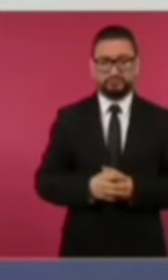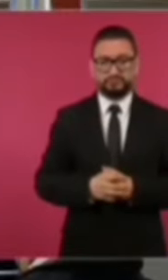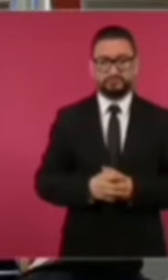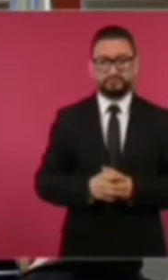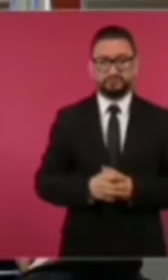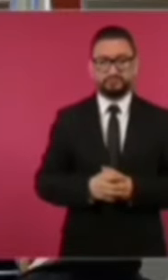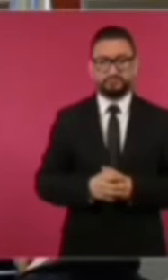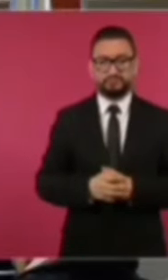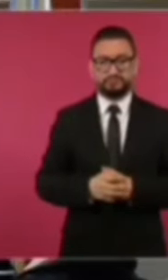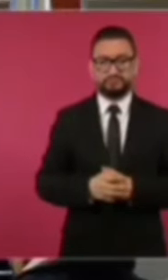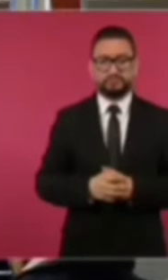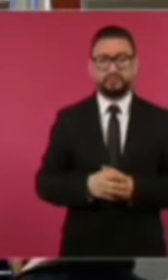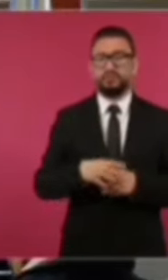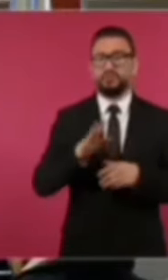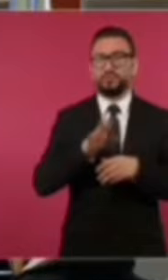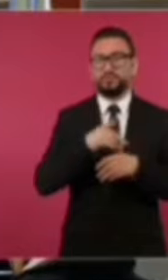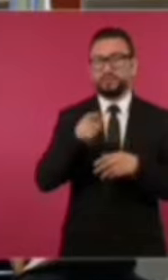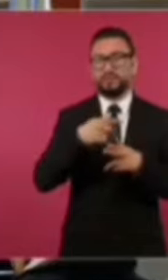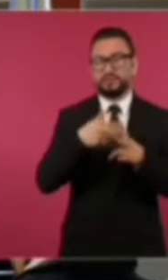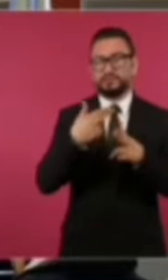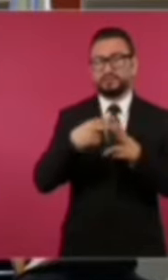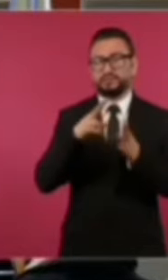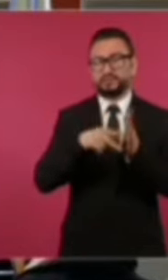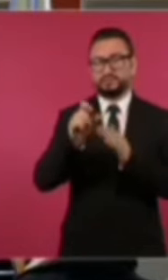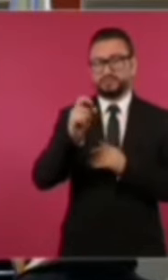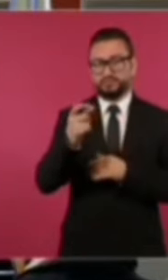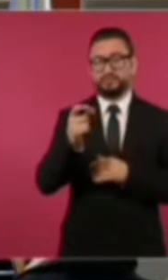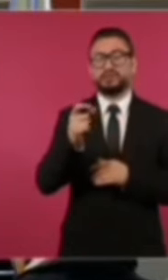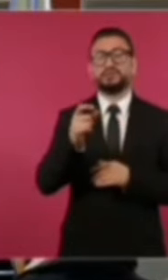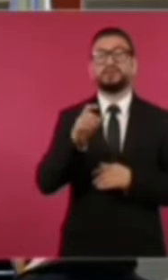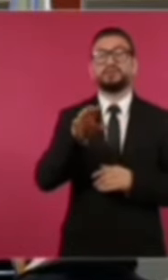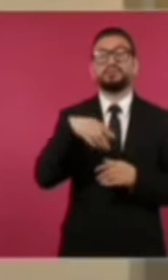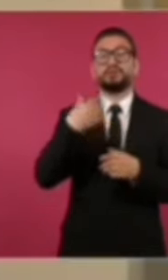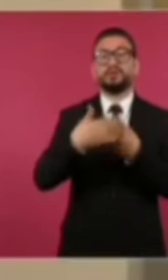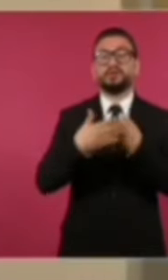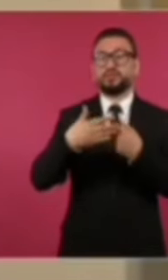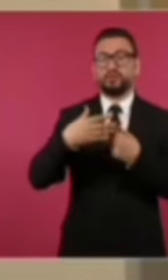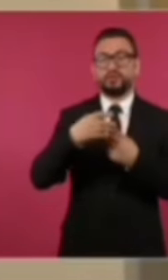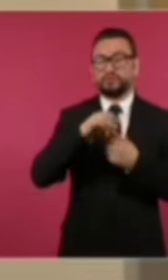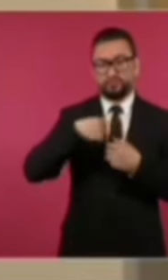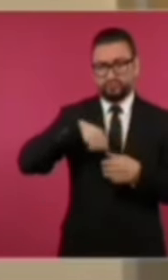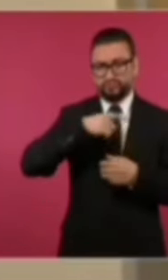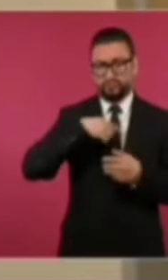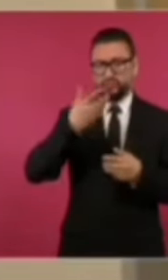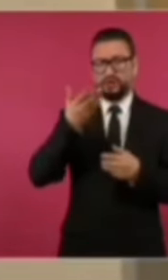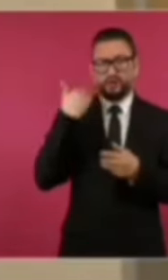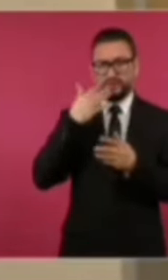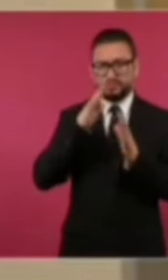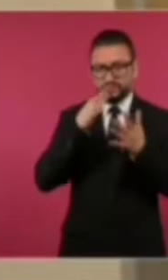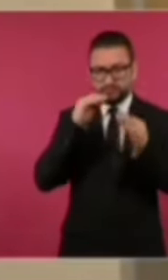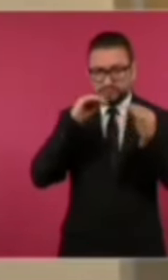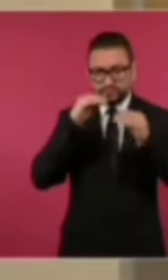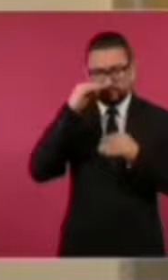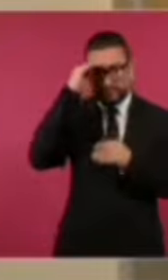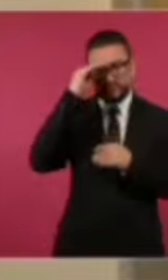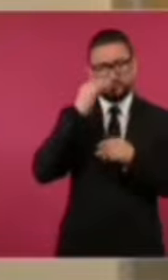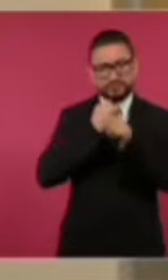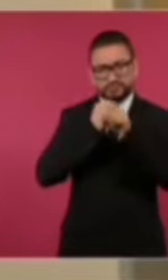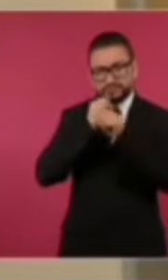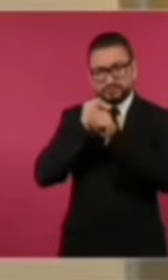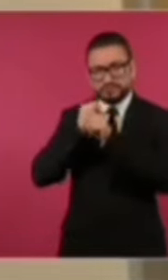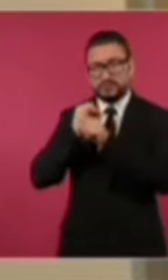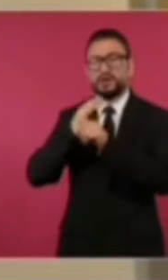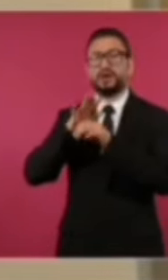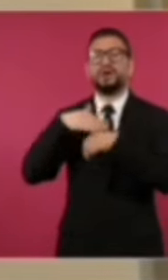porque termina hasta el 20, ¿no? Tenemos una proyección en donde China iba a dominar